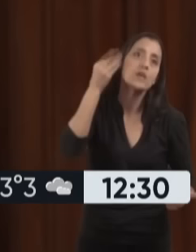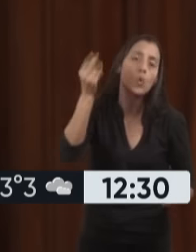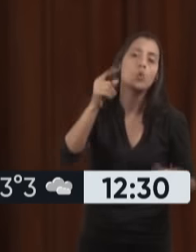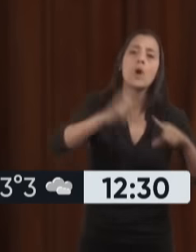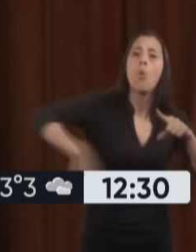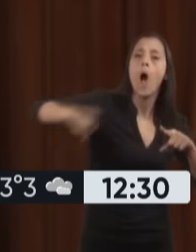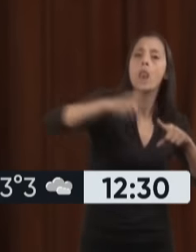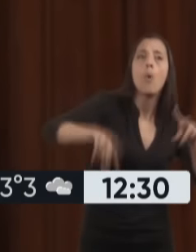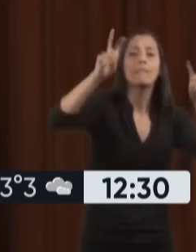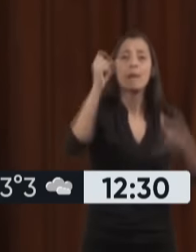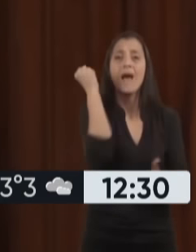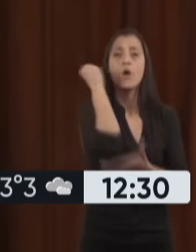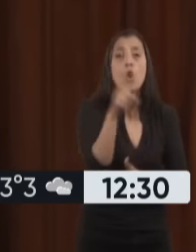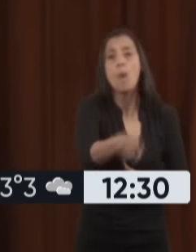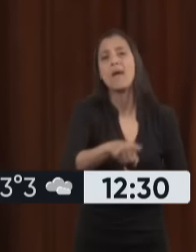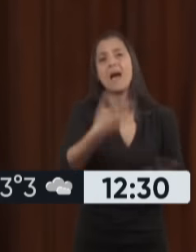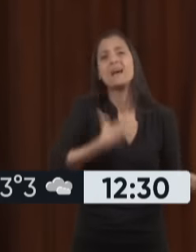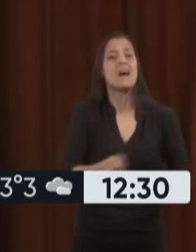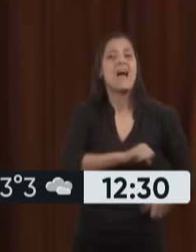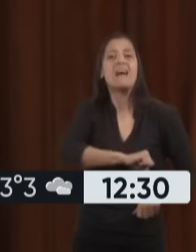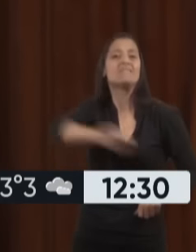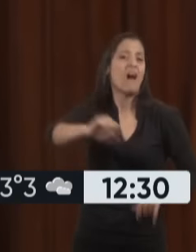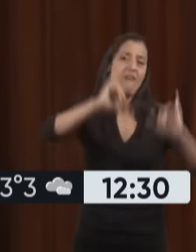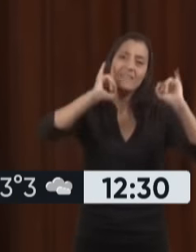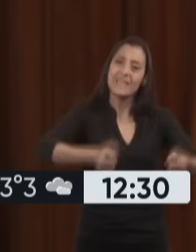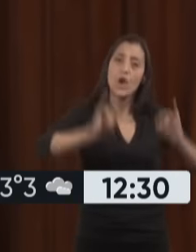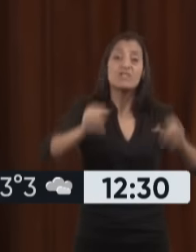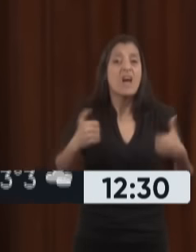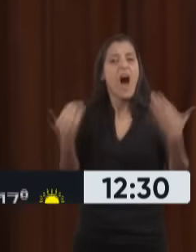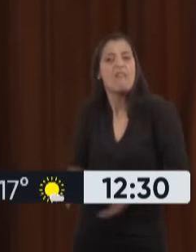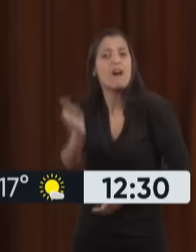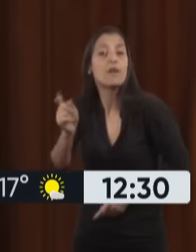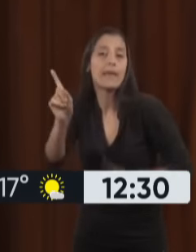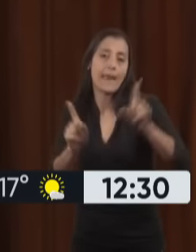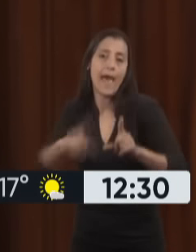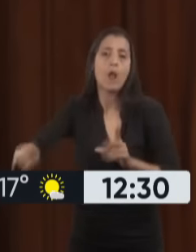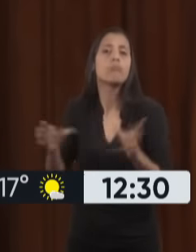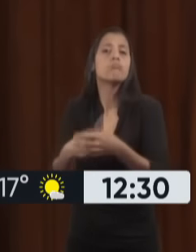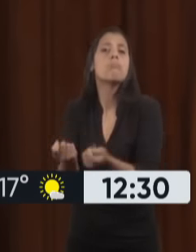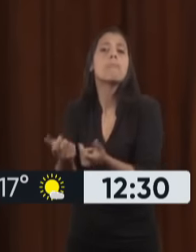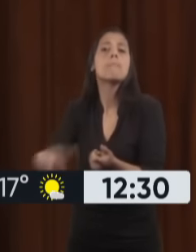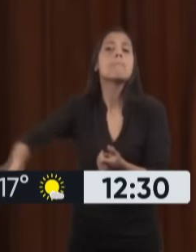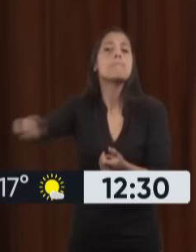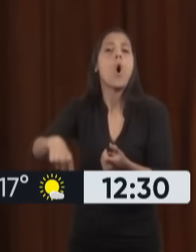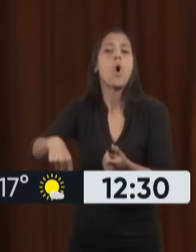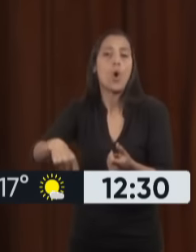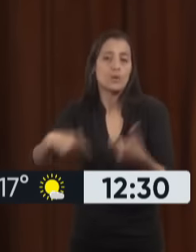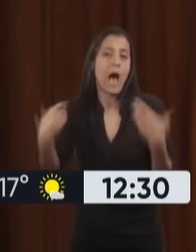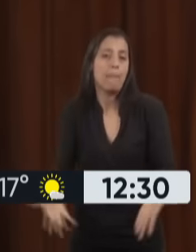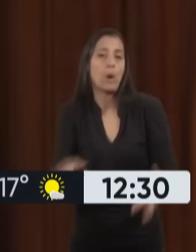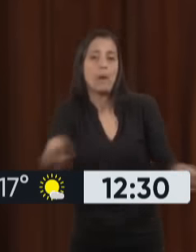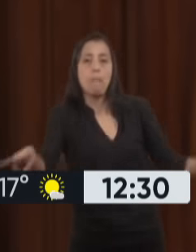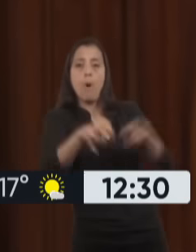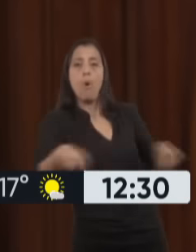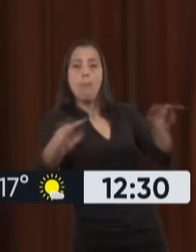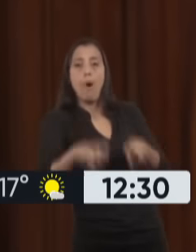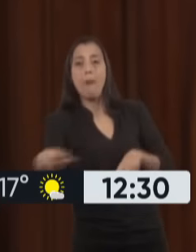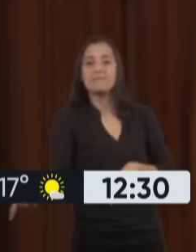lisa y llanamente una estafa que solo sirve para beneficiar a algunos en detrimento de todos.